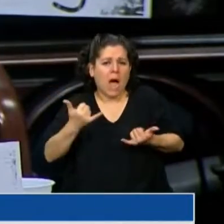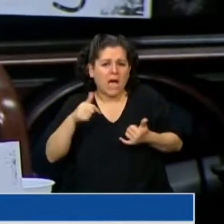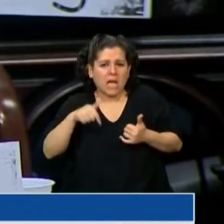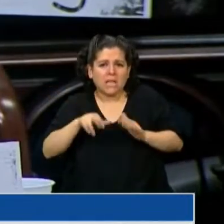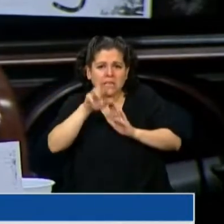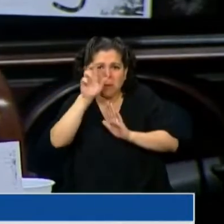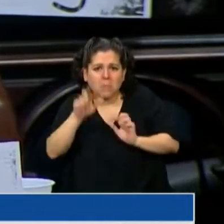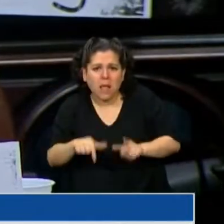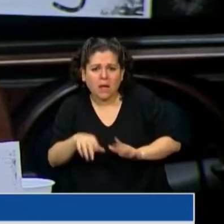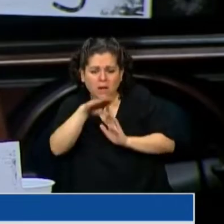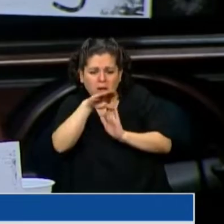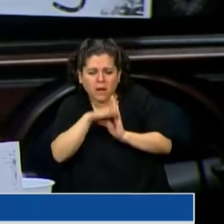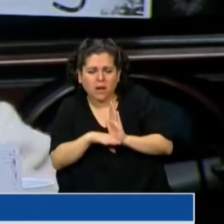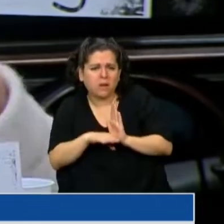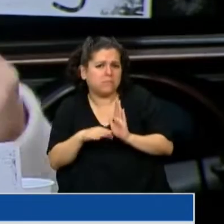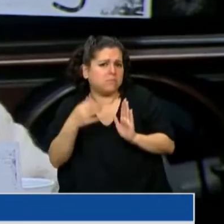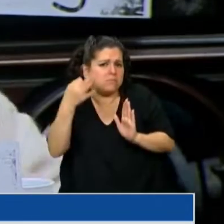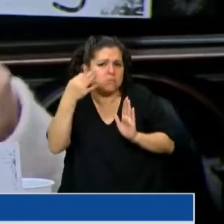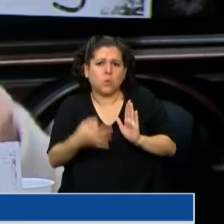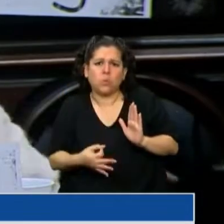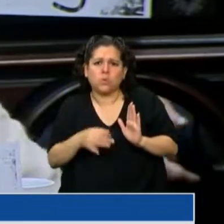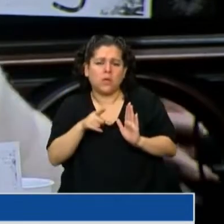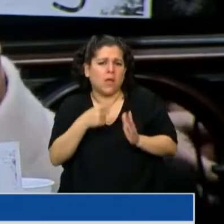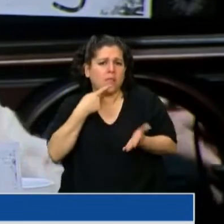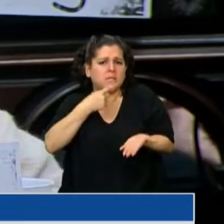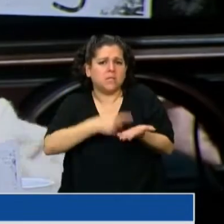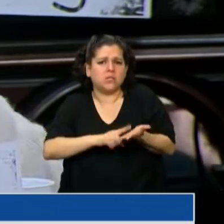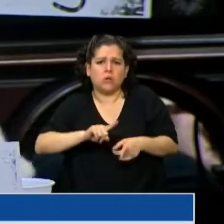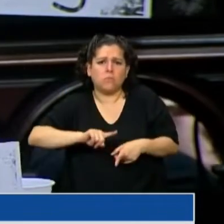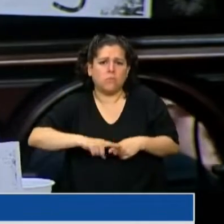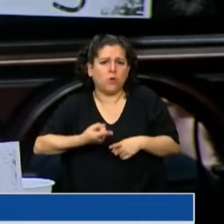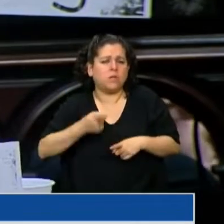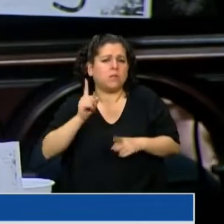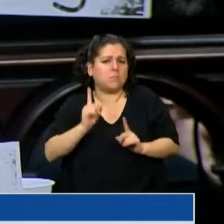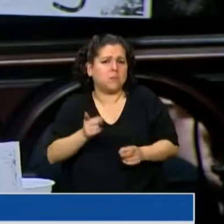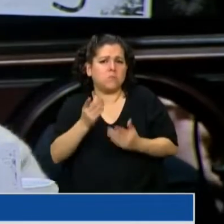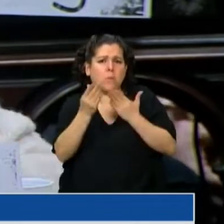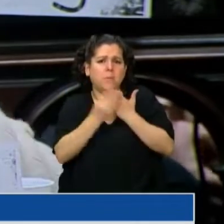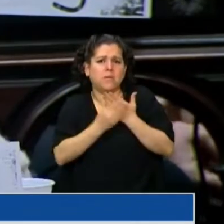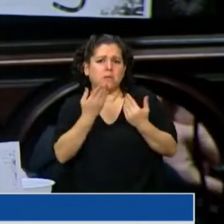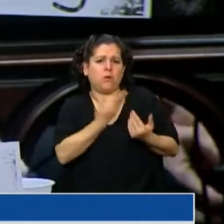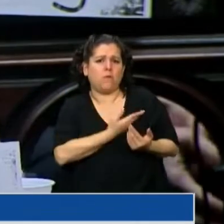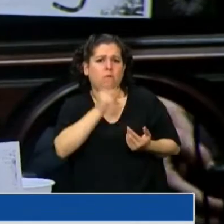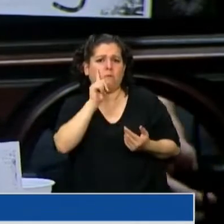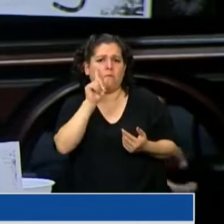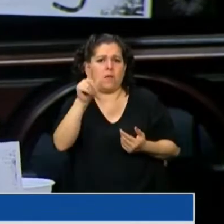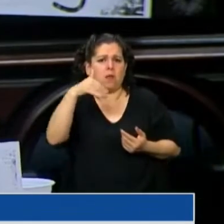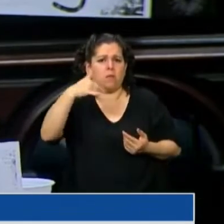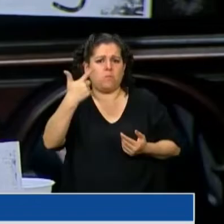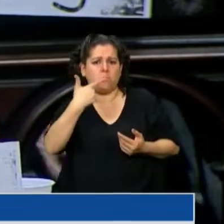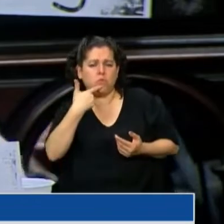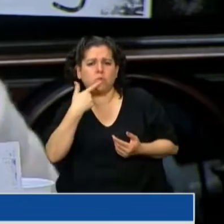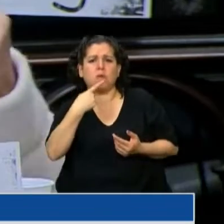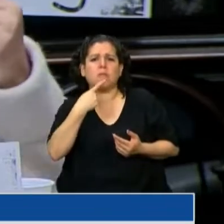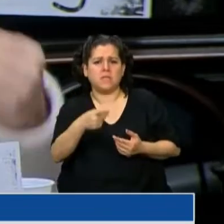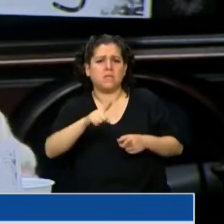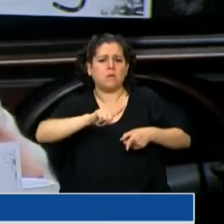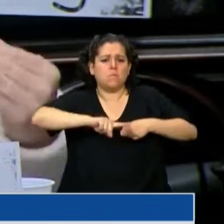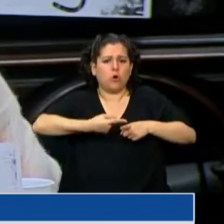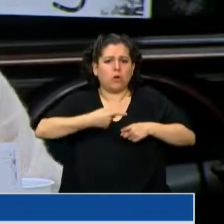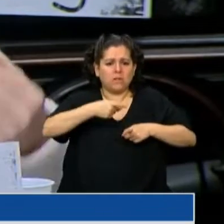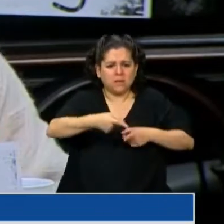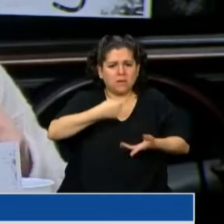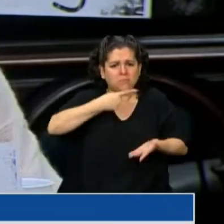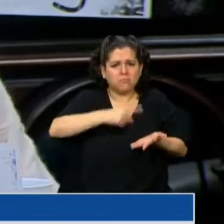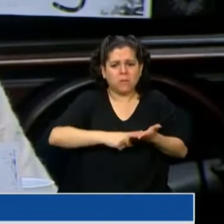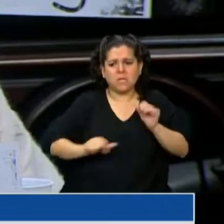este plan es justamente la decisión política del ministro Filmus de que la ciencia sea una política de Estado y el convencimiento